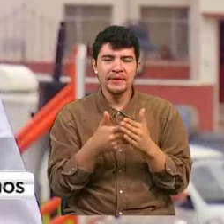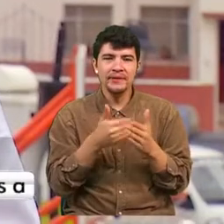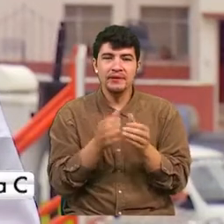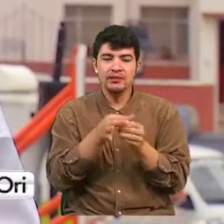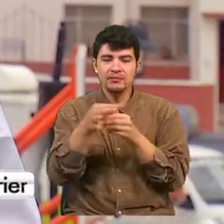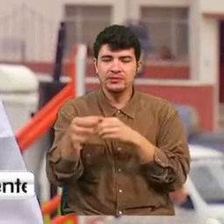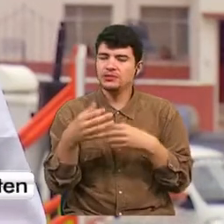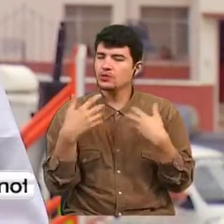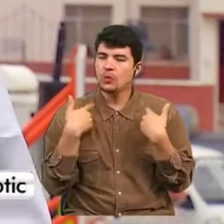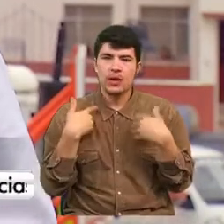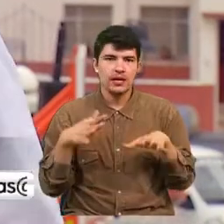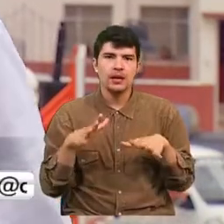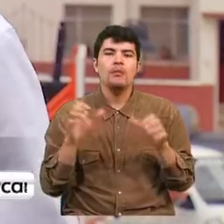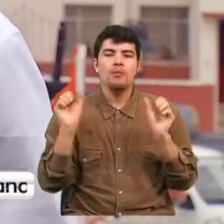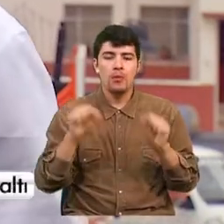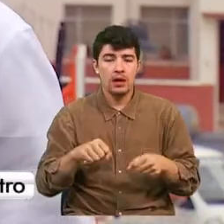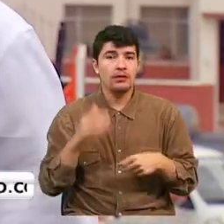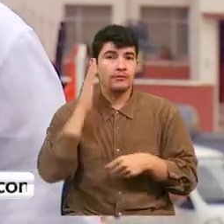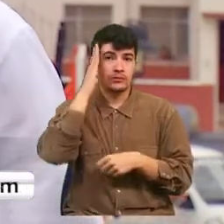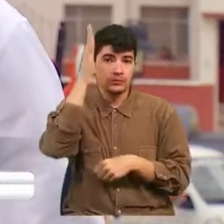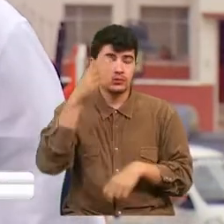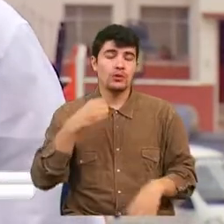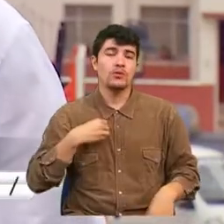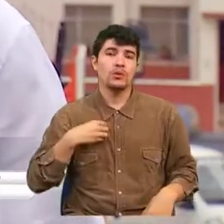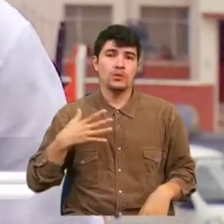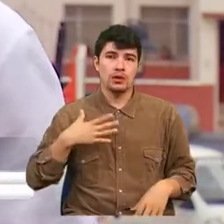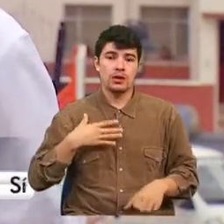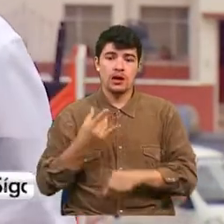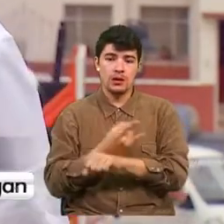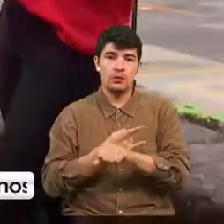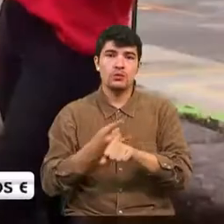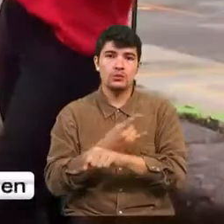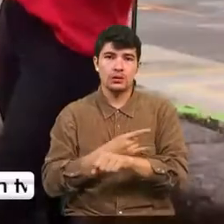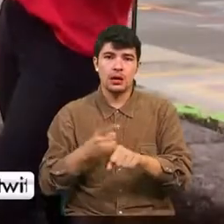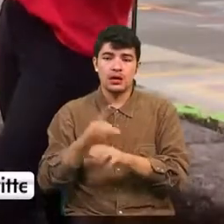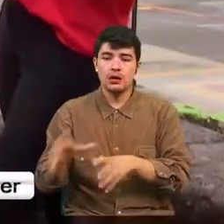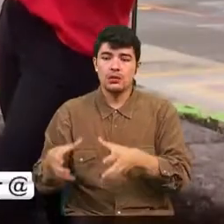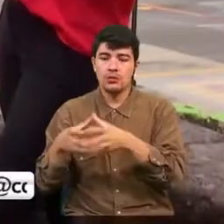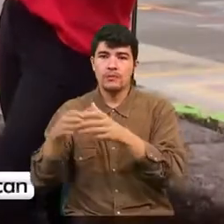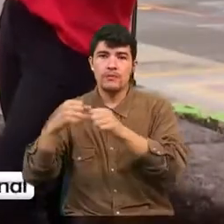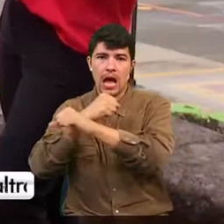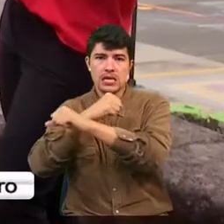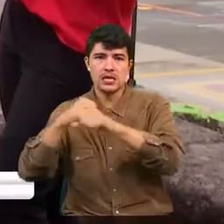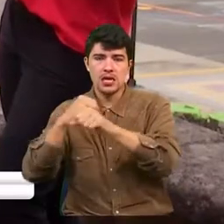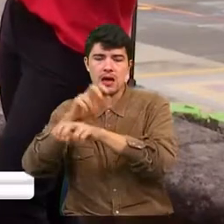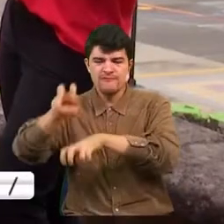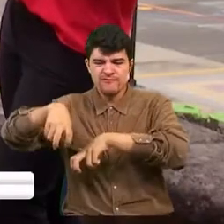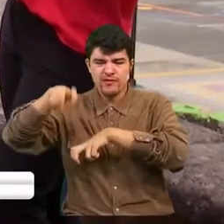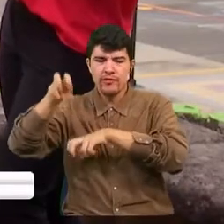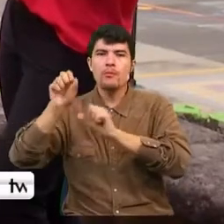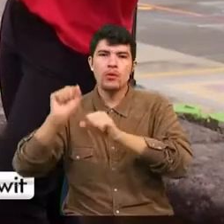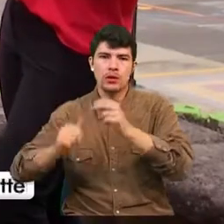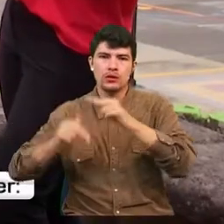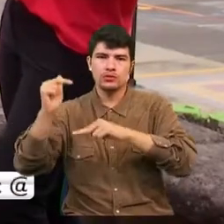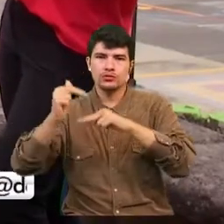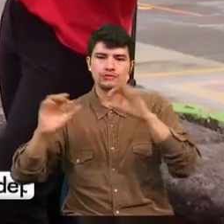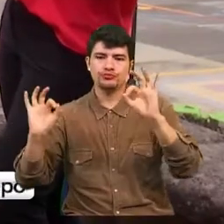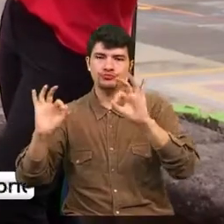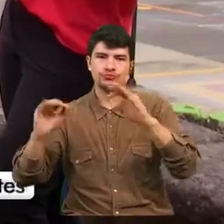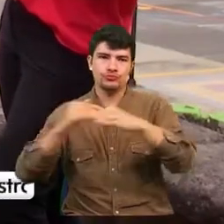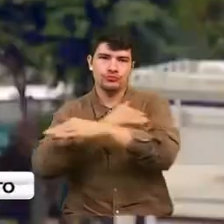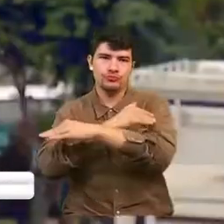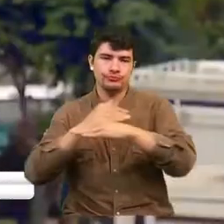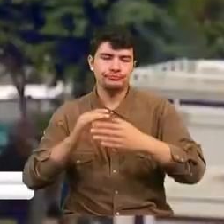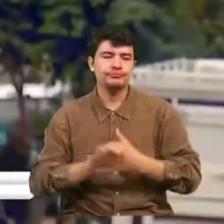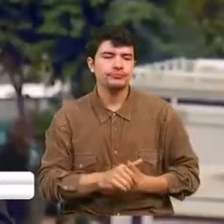alguno, van a tener la gran oportunidad de utilizar ese banco de maquinaria. Secretario, gobernador, sin lugar a dudas, para ambos, el tema de